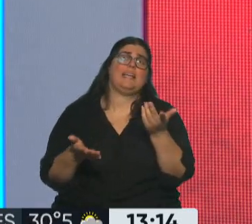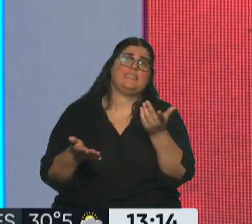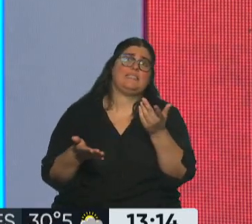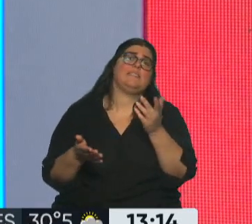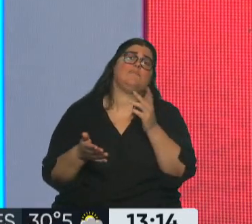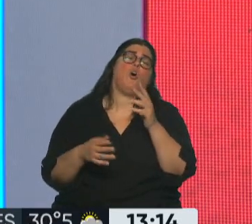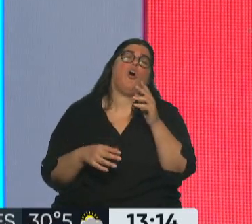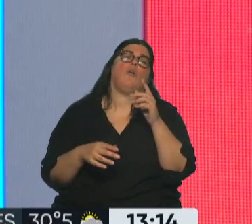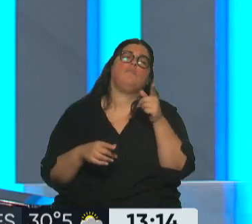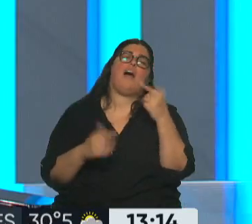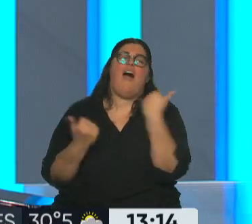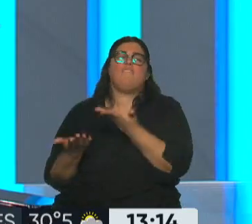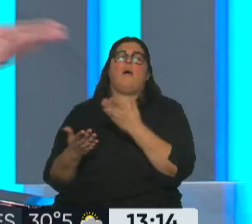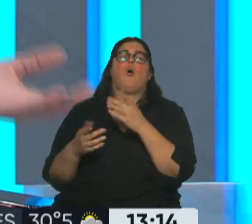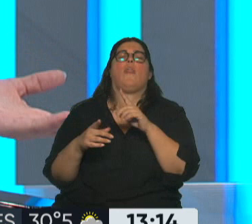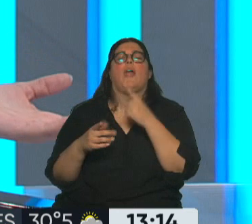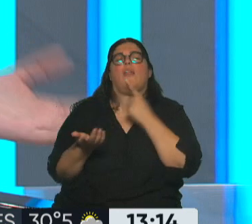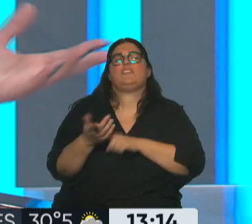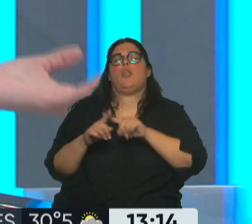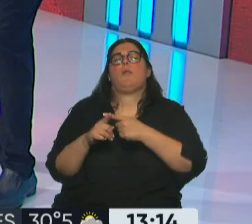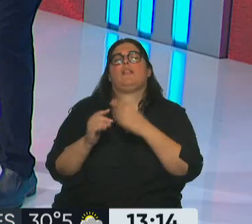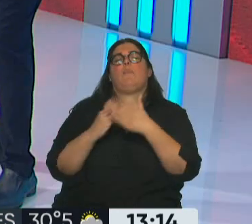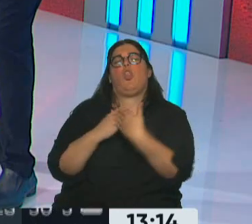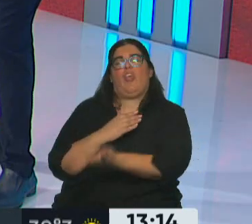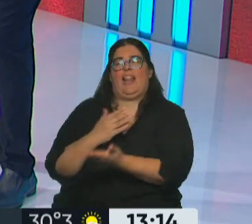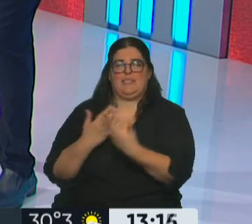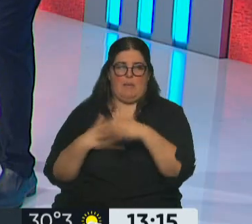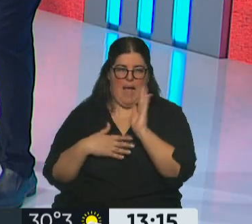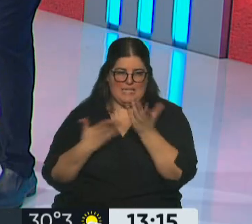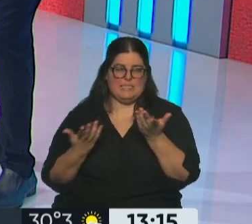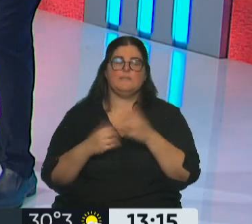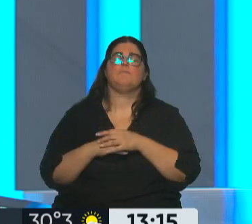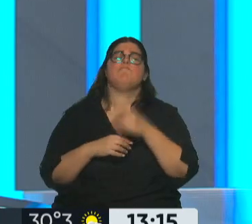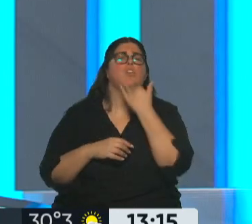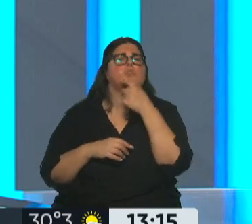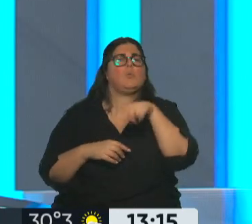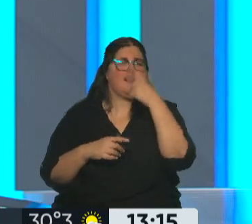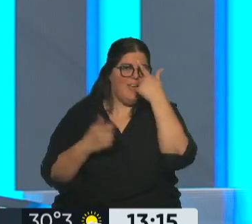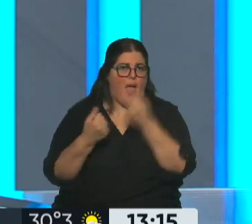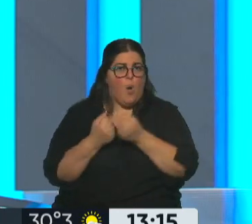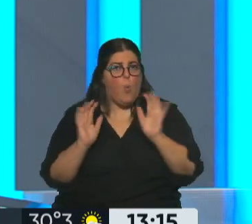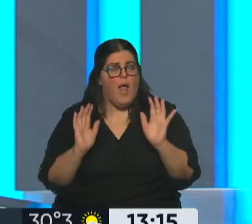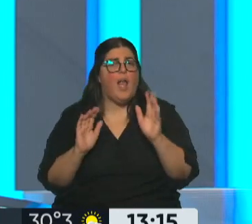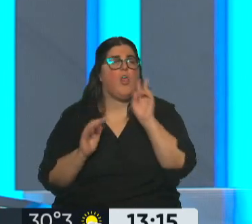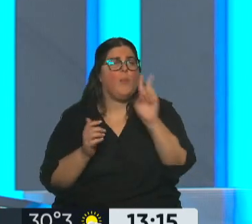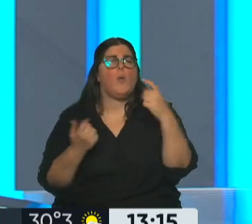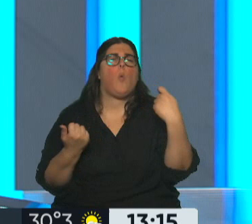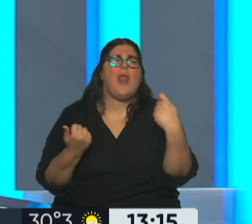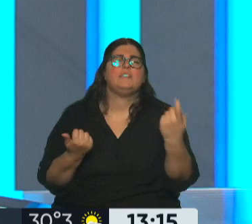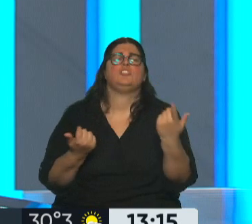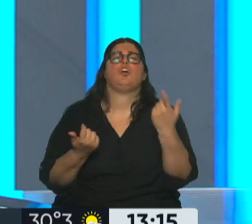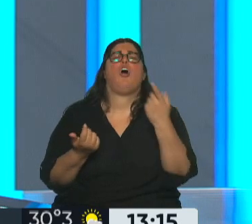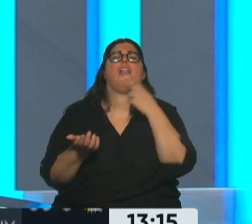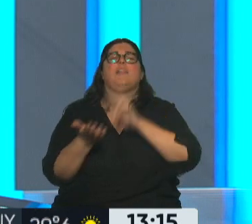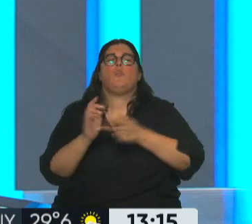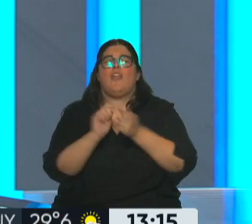políticas más de derecha, ¿no? Sí, y para cerrar, bueno, me parece que lo que queda por ver, no sé si están de acuerdo, el tema de jubilaciones, tema de reforma